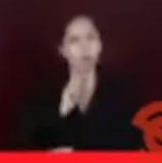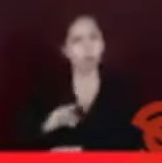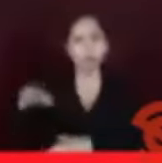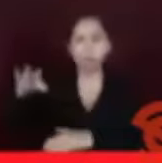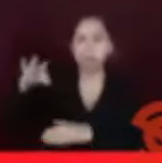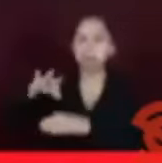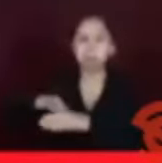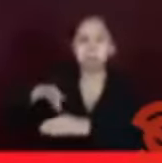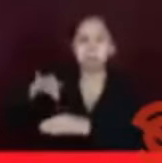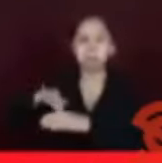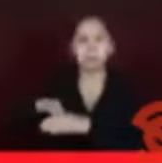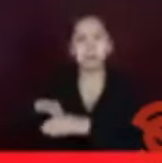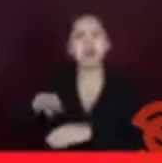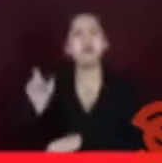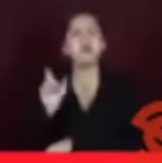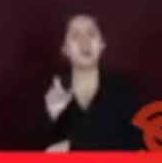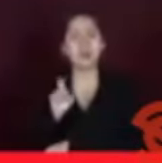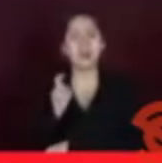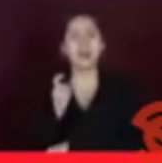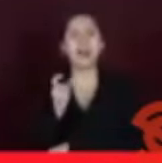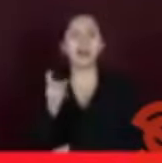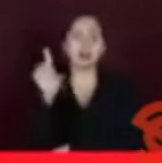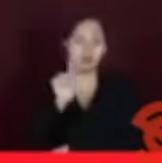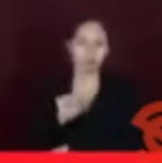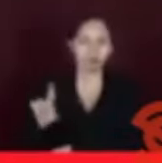votar este domingo.